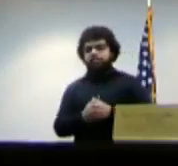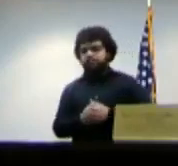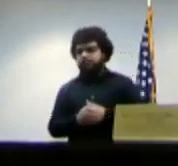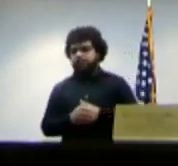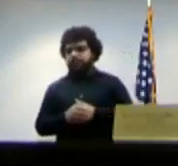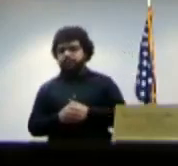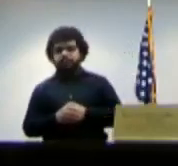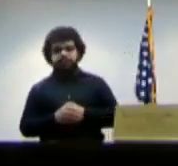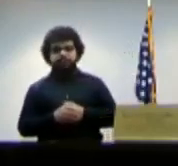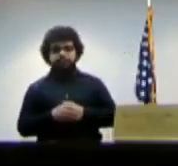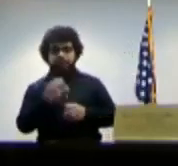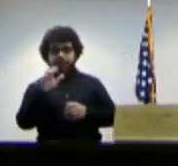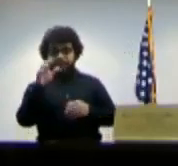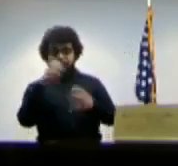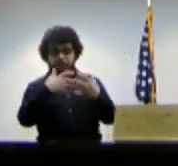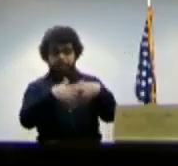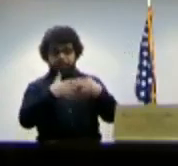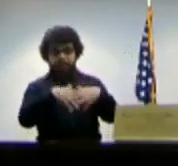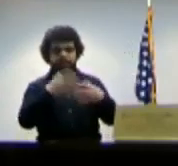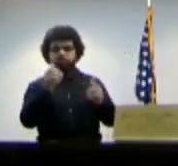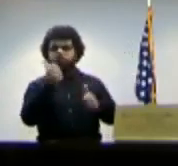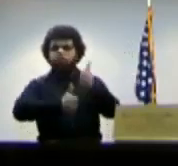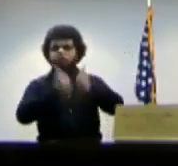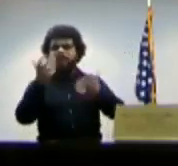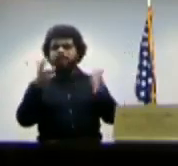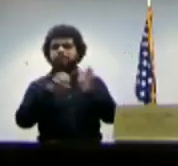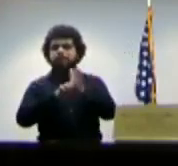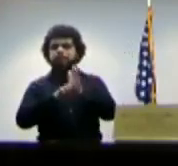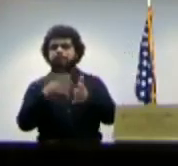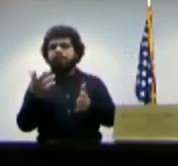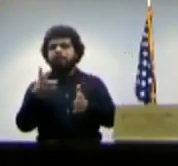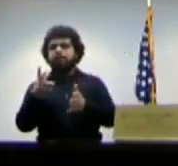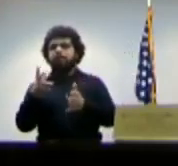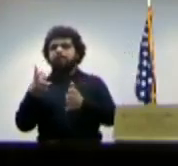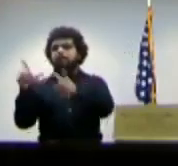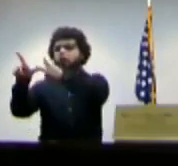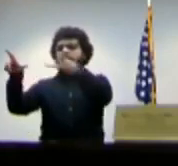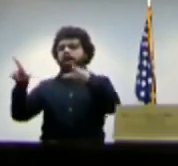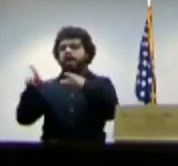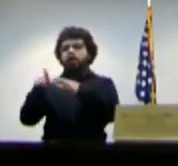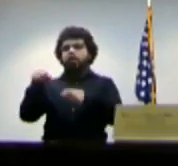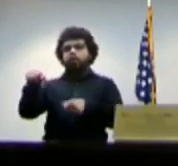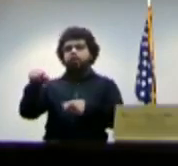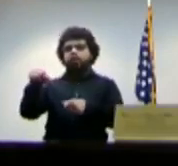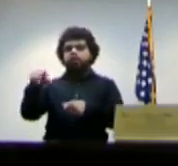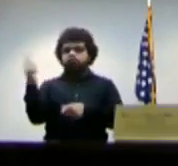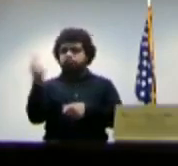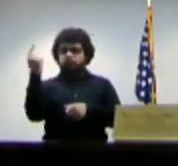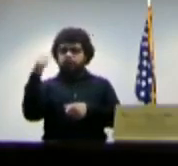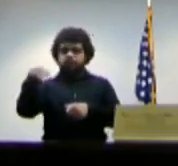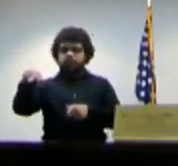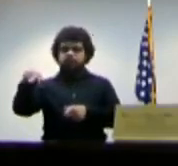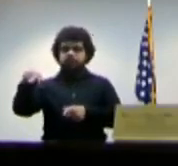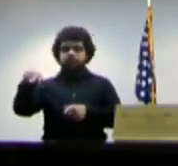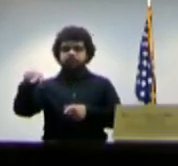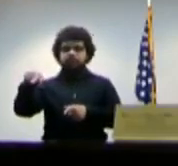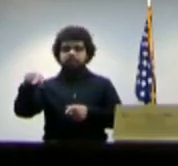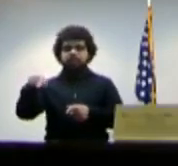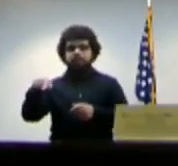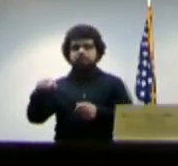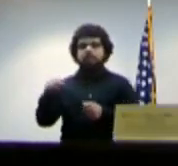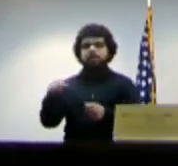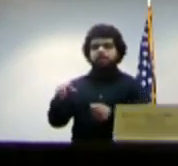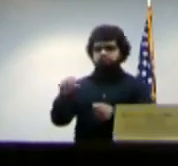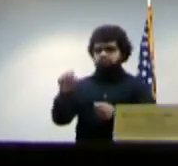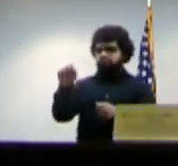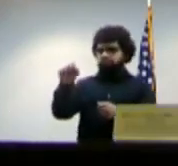Plantas hidroeléctricas son cuáles, las que están, por ejemplo, la de los lagos que están sí. Con, okay. Solamente. Sí,